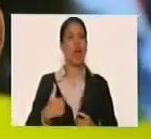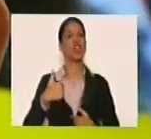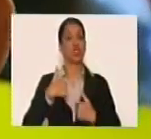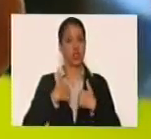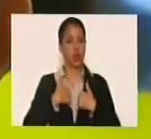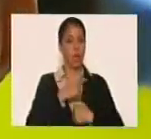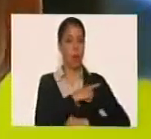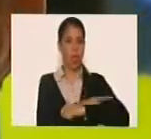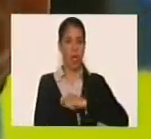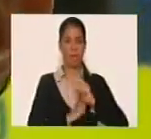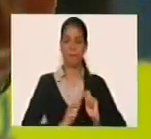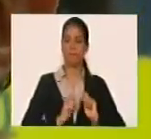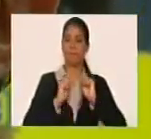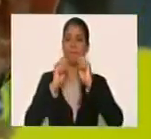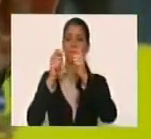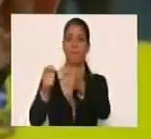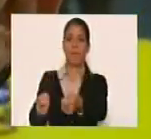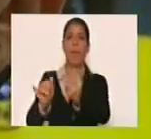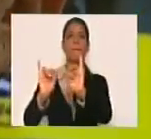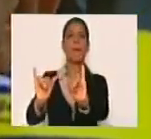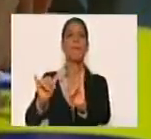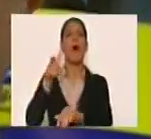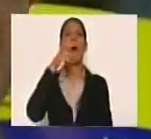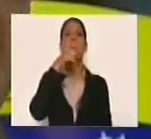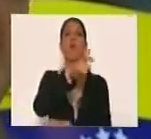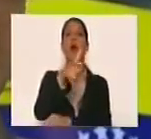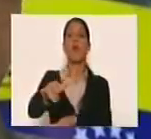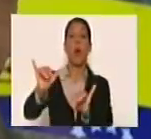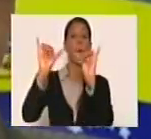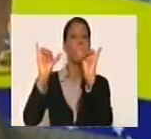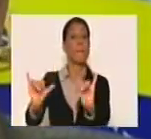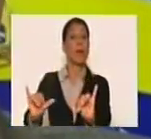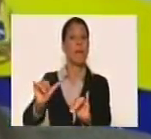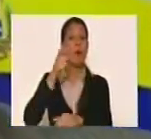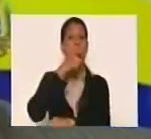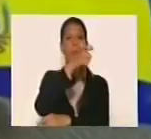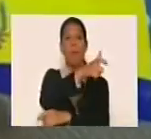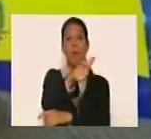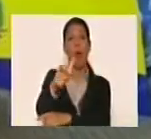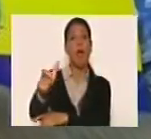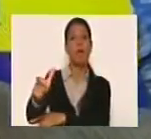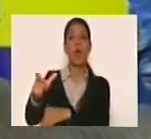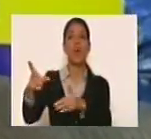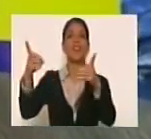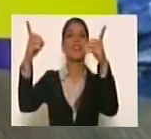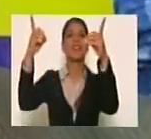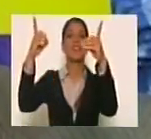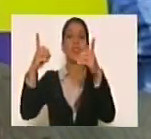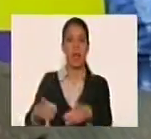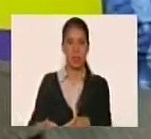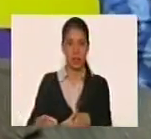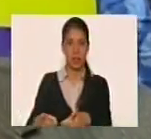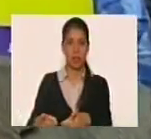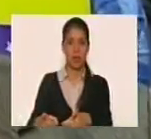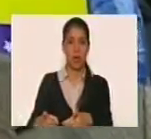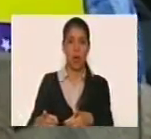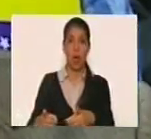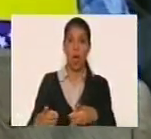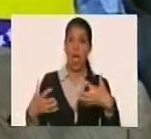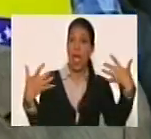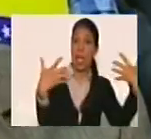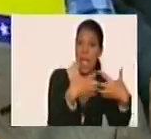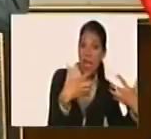poder al pueblo para que sea el pueblo directamente quien decida entre una guerra